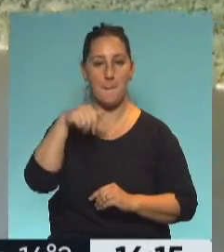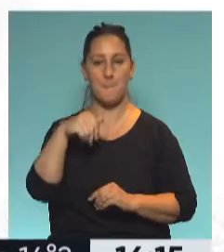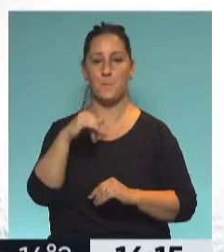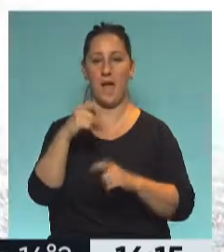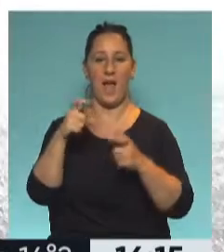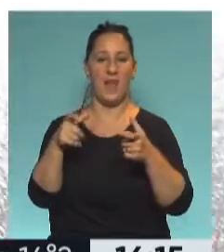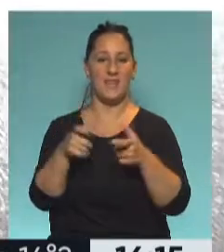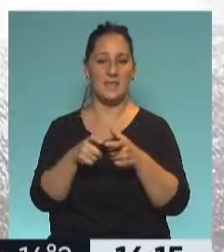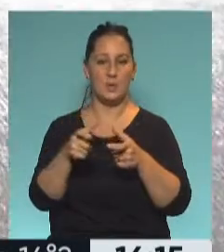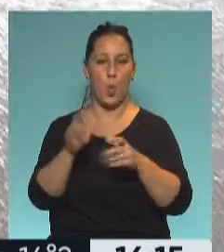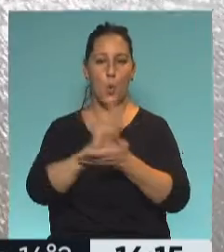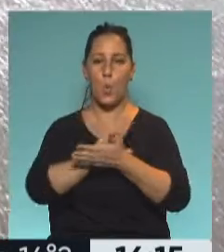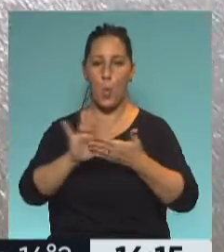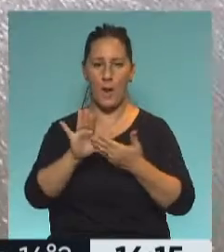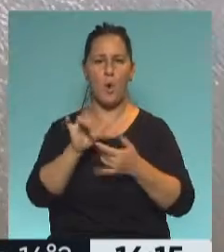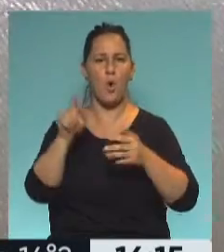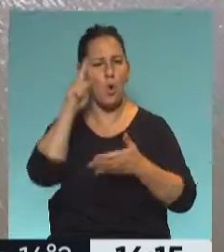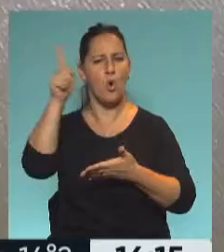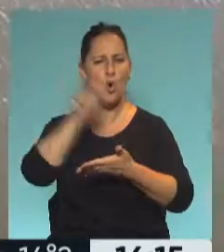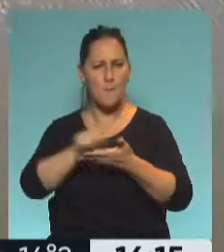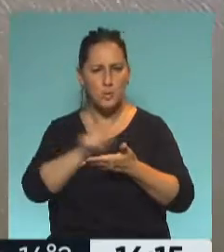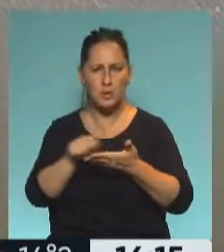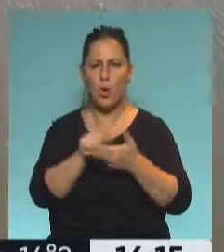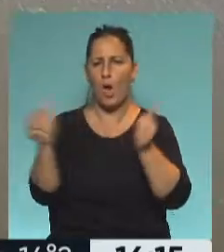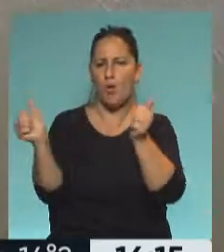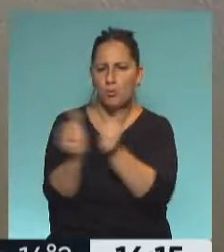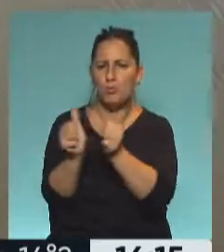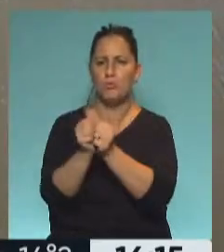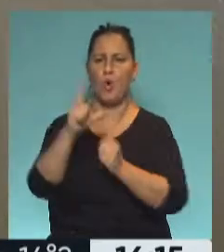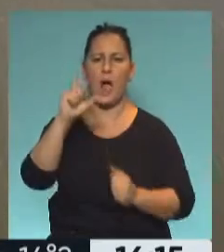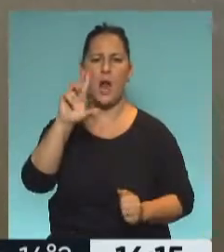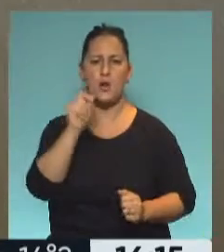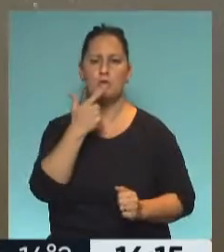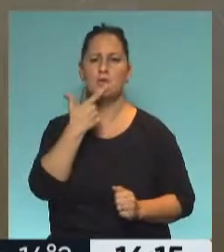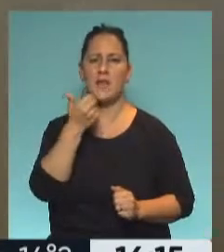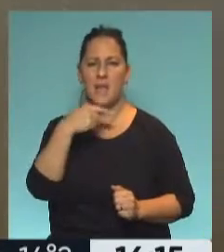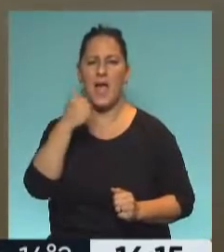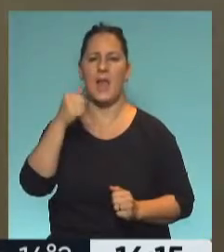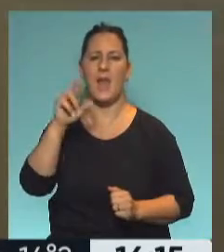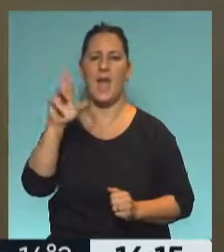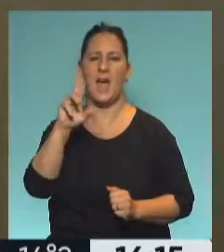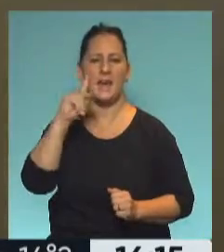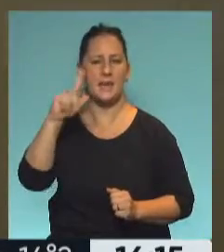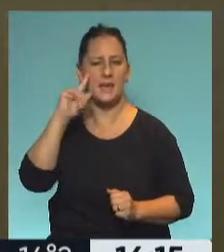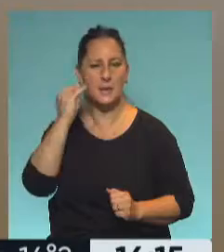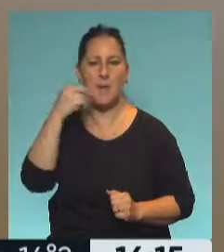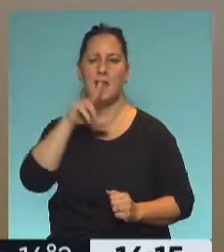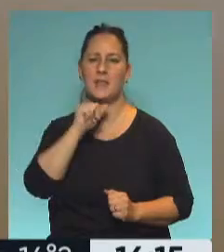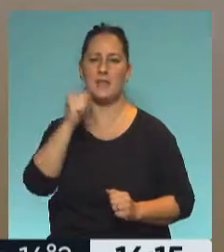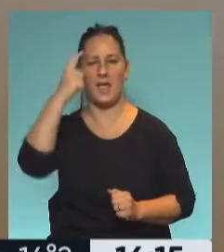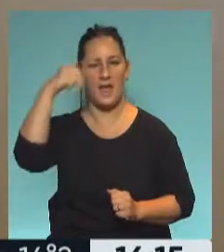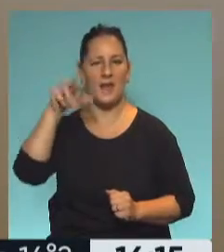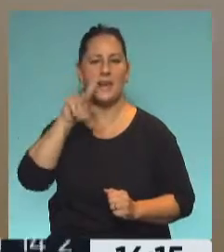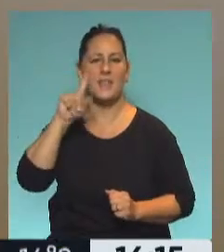compositoras argentinas más importantes, que ha trabajado con artistas como Carlos Santana, Marc Anthony, Ricky Martin, Enrique